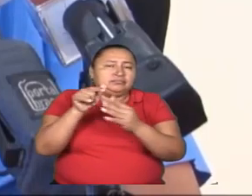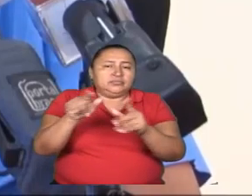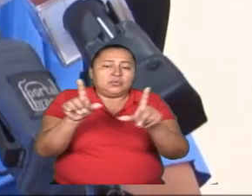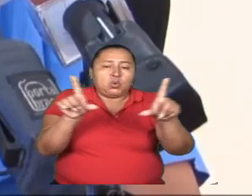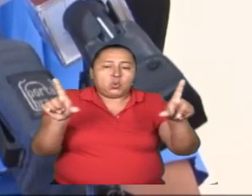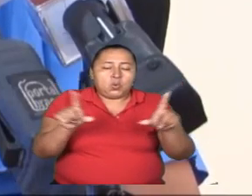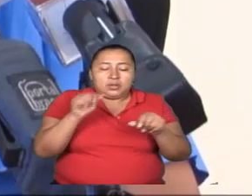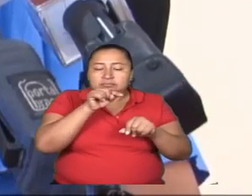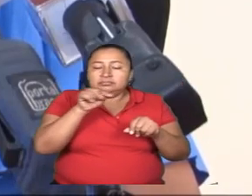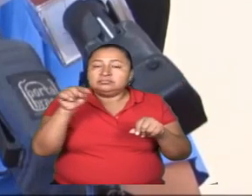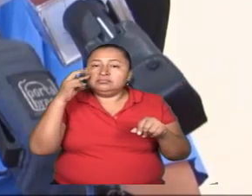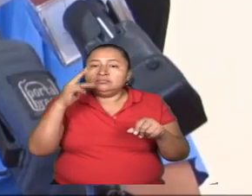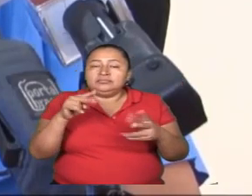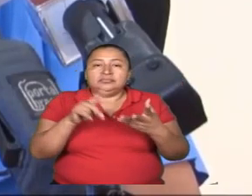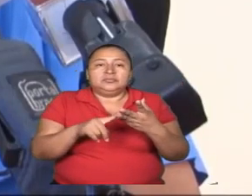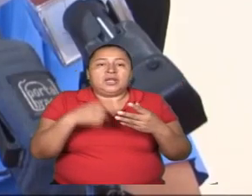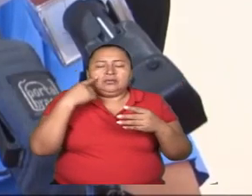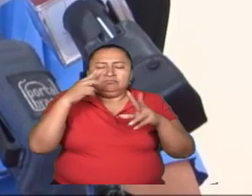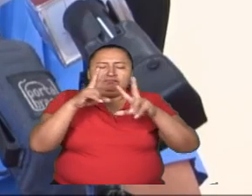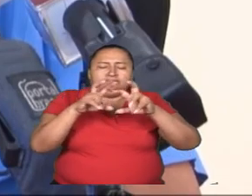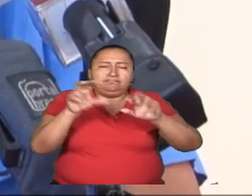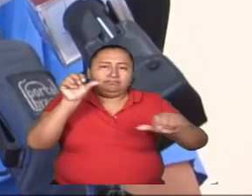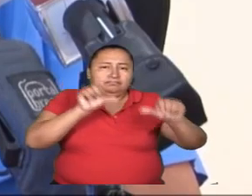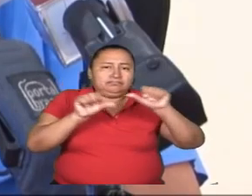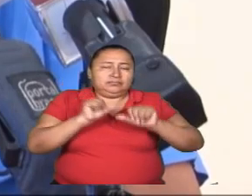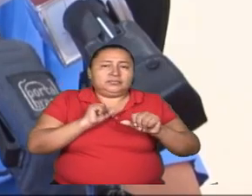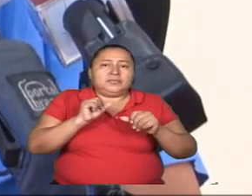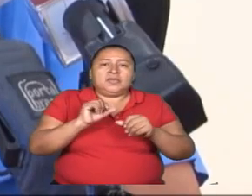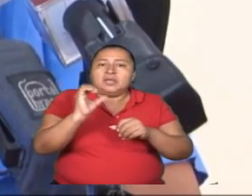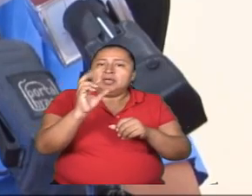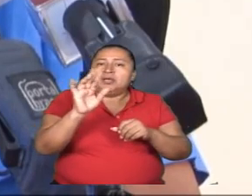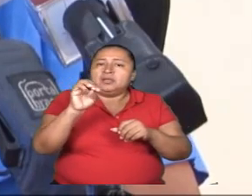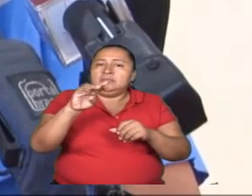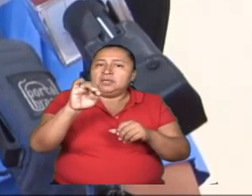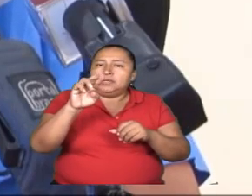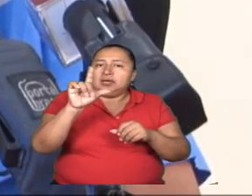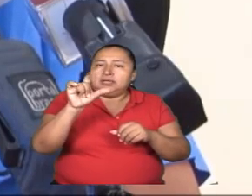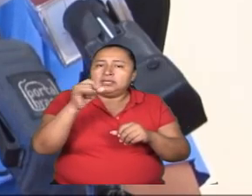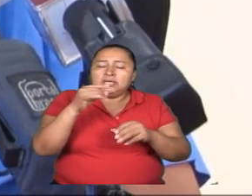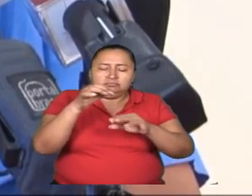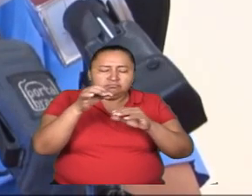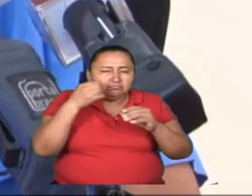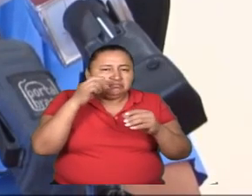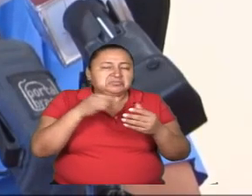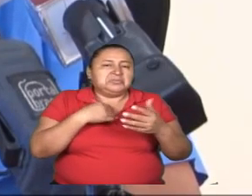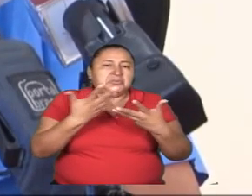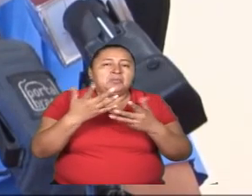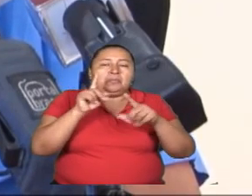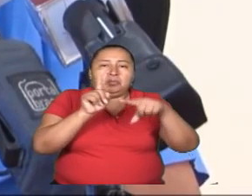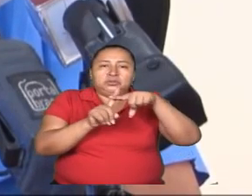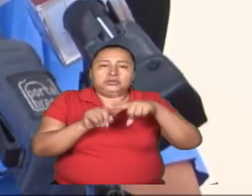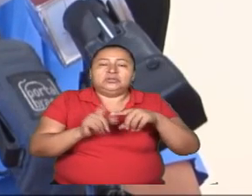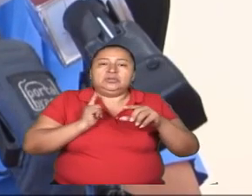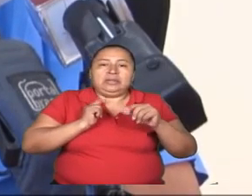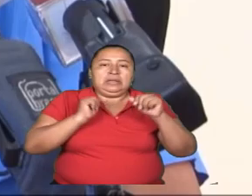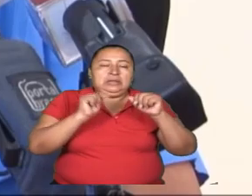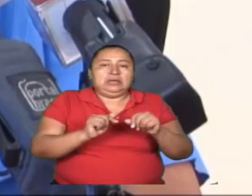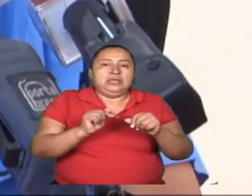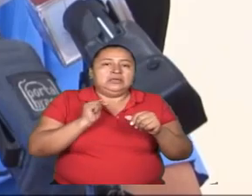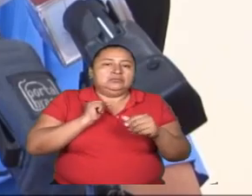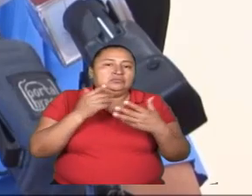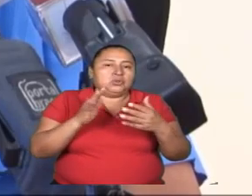del crimen, el peritaje químico de criminalística con resultado positivo de presencia de